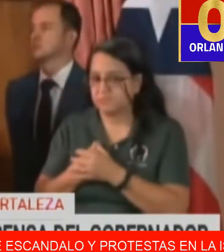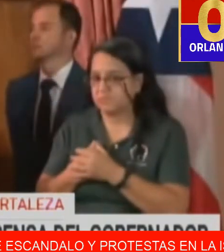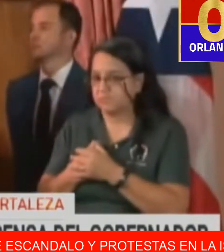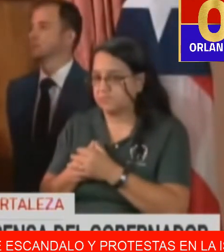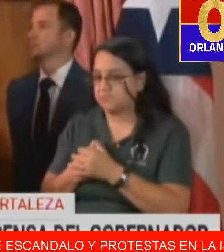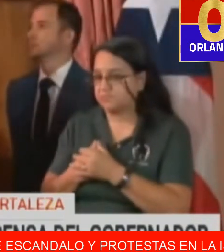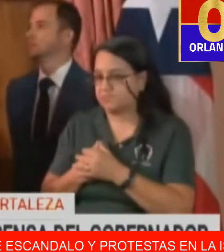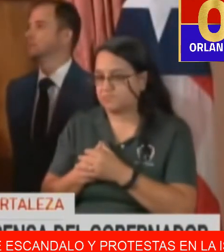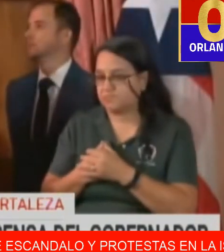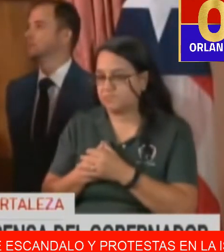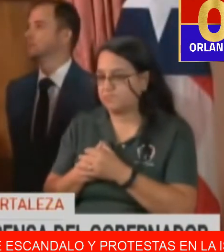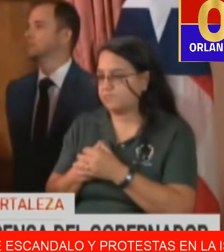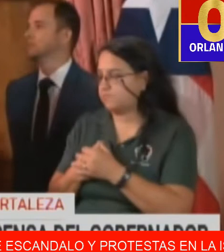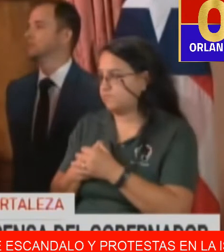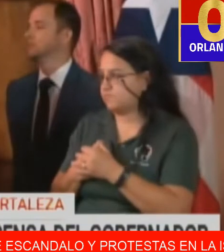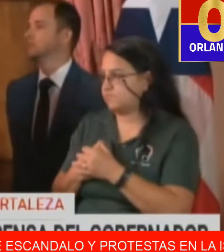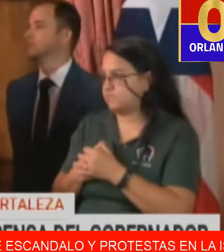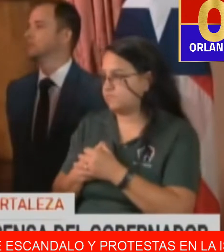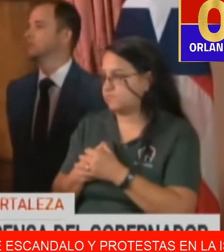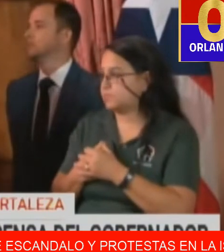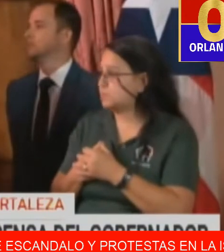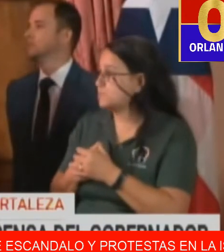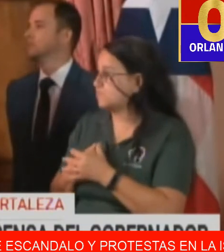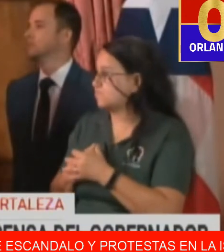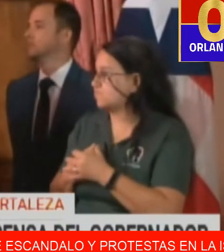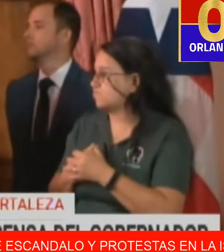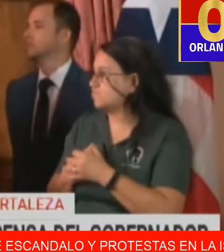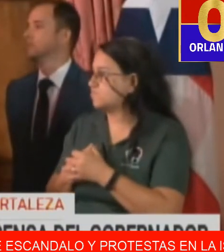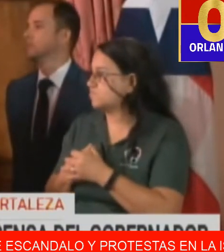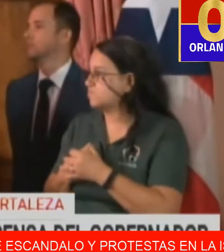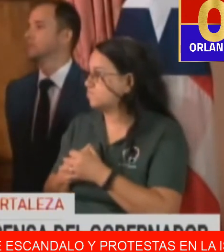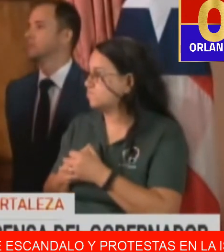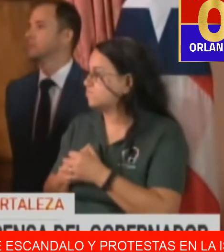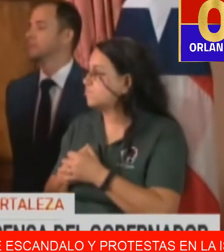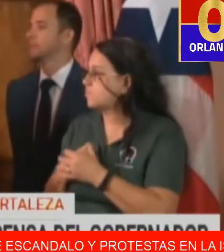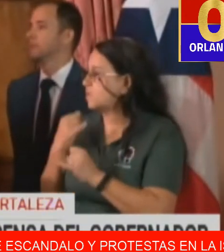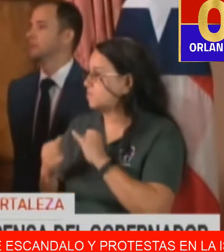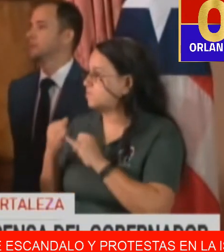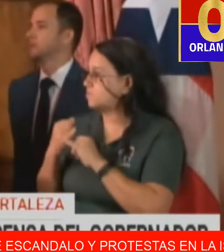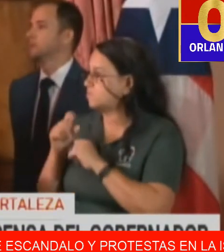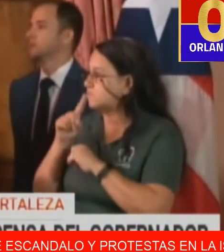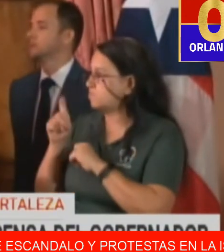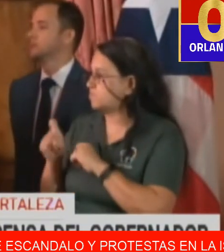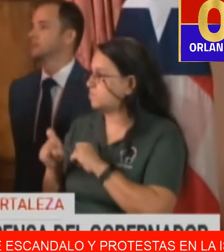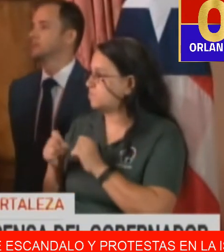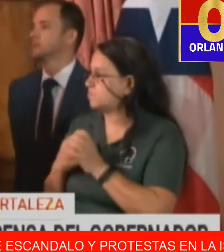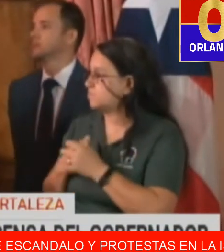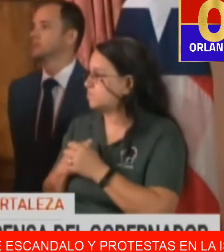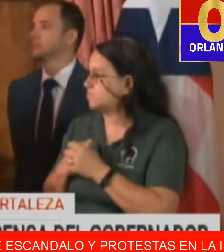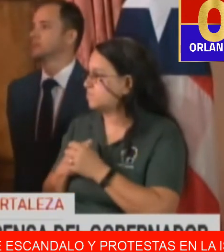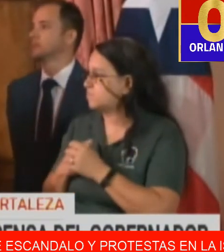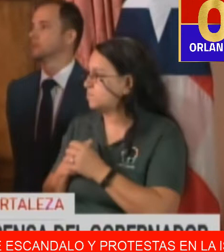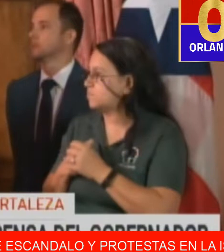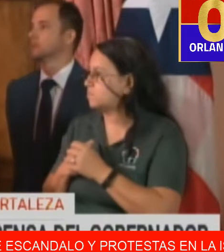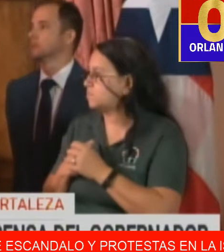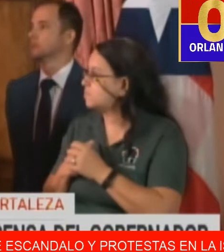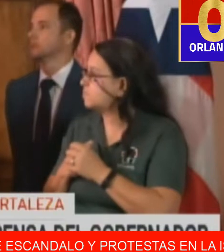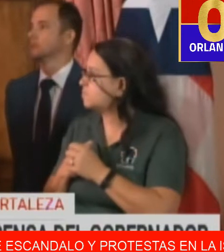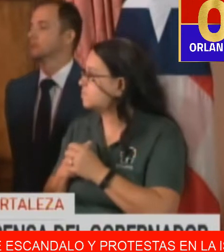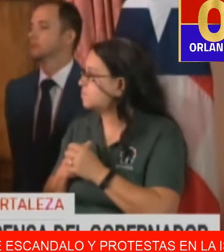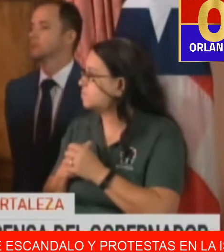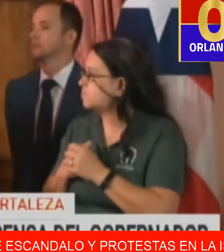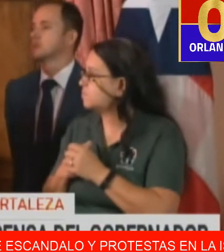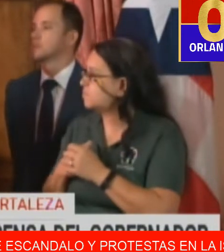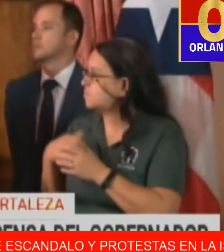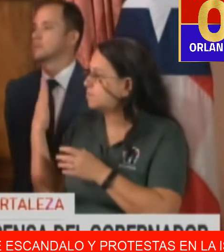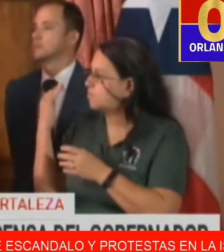el gobernador debería presentar proyectos de ley donde hace ilegal, pero no